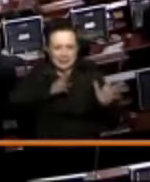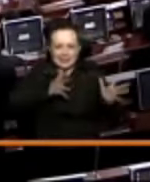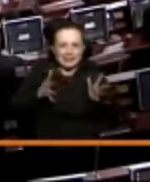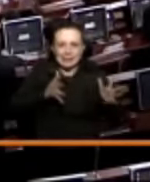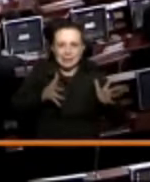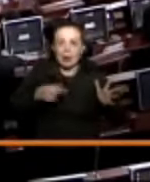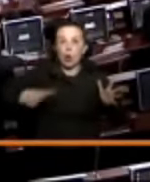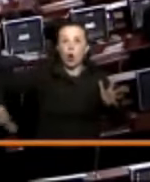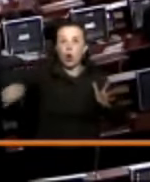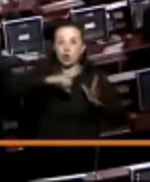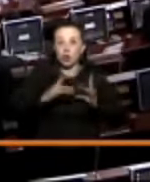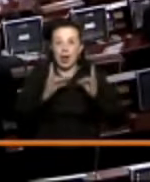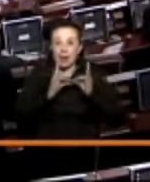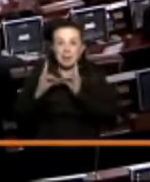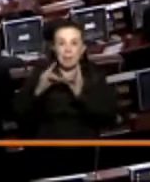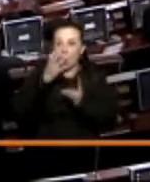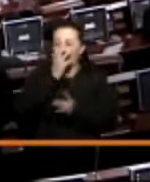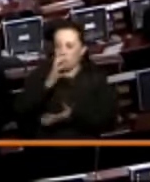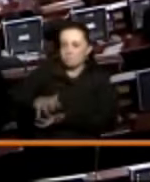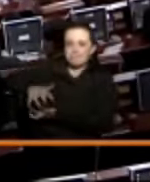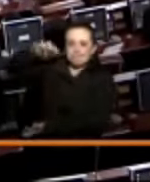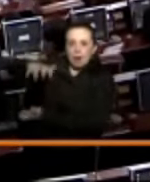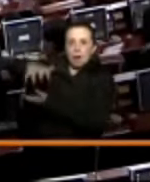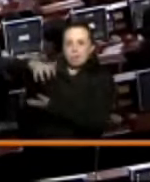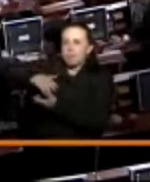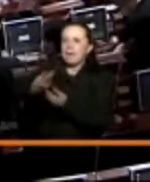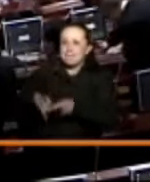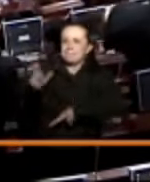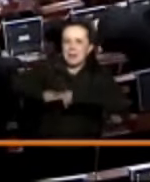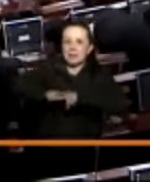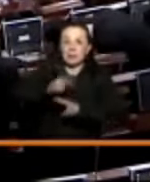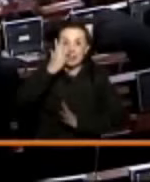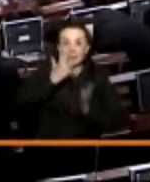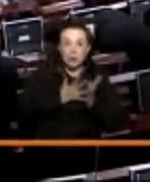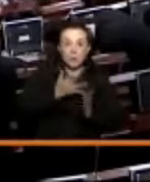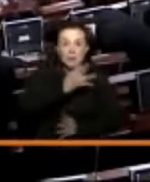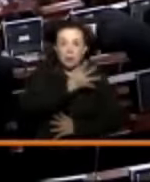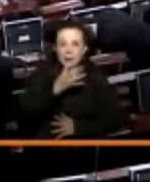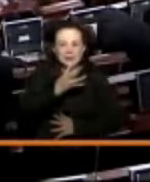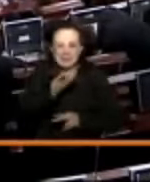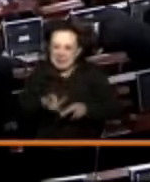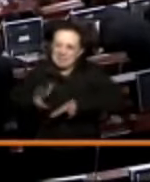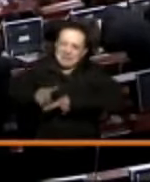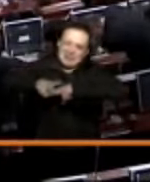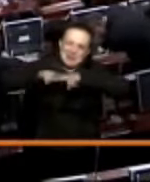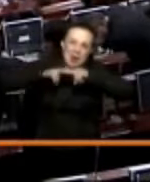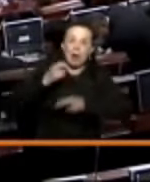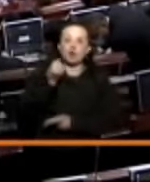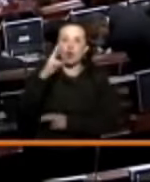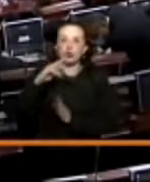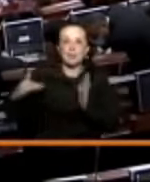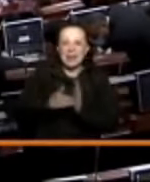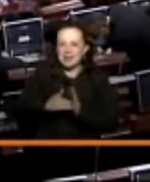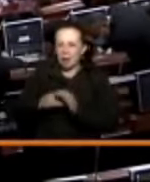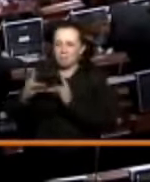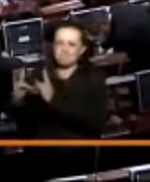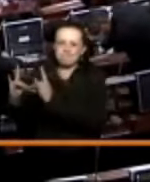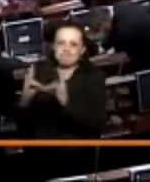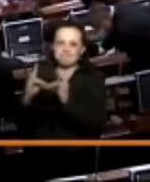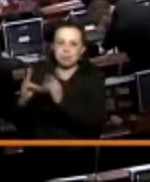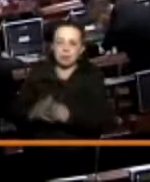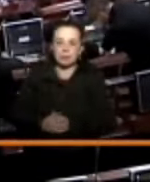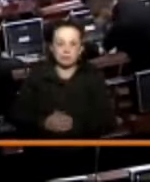las camas de cuidado intensivo, pasando de 5.400 a más de 12.000. Pasamos de